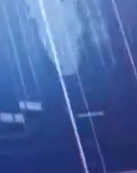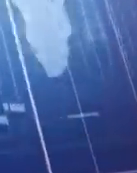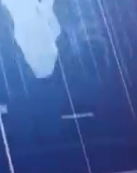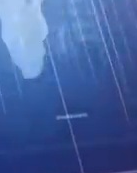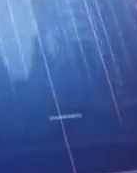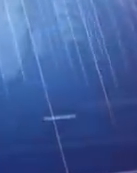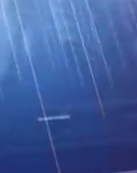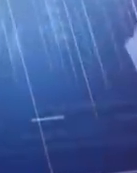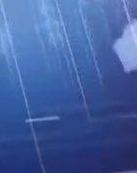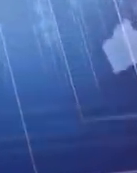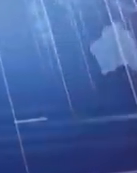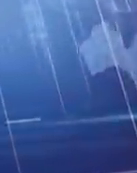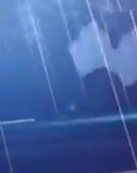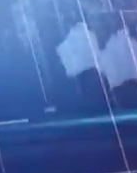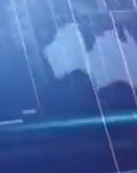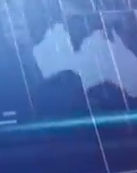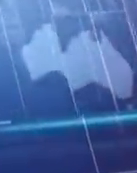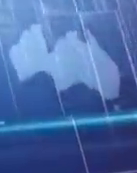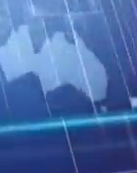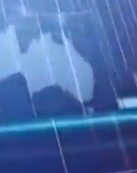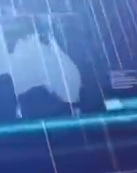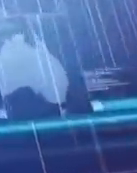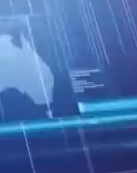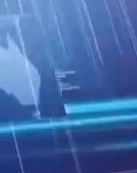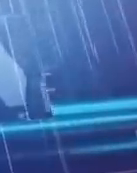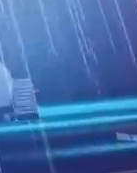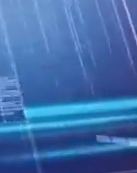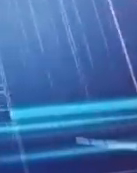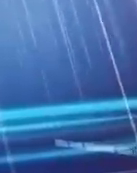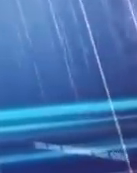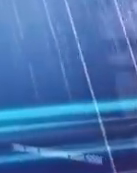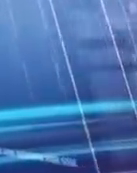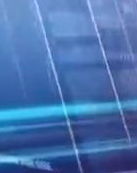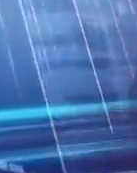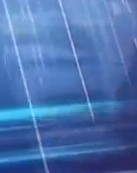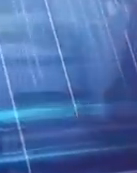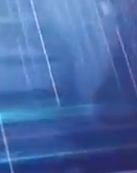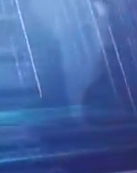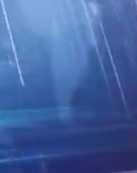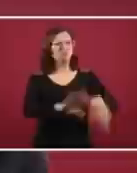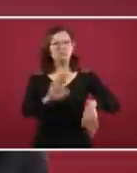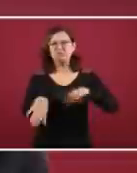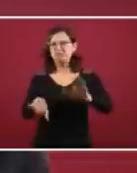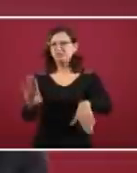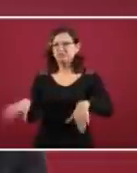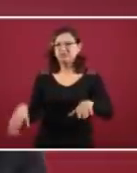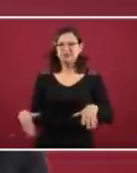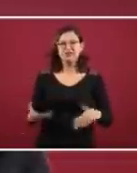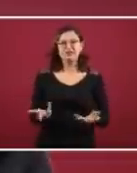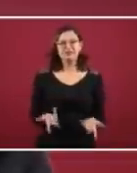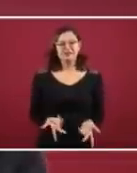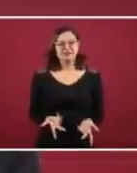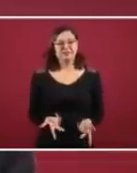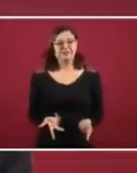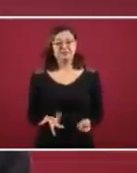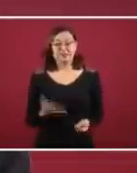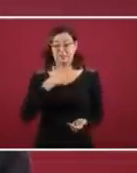asesinar, como lo hizo Felipe Calderón. Así lo dijo, vamos a escucharlo. Ahí en el